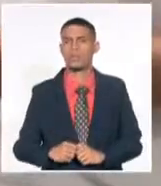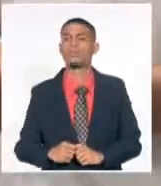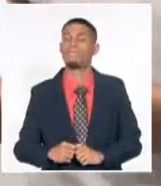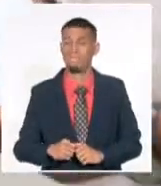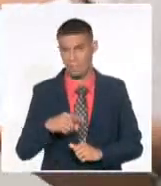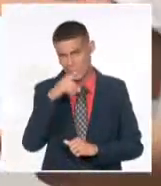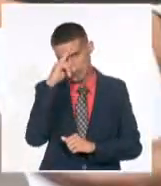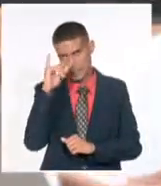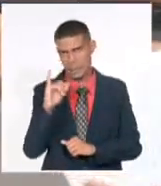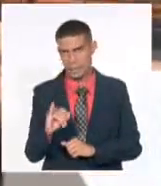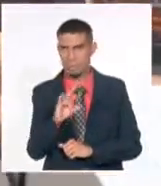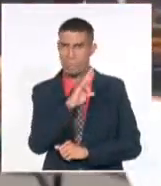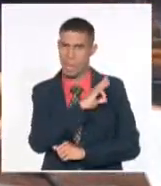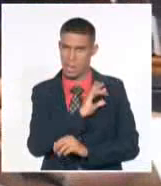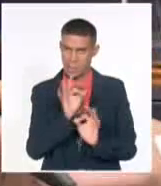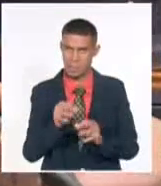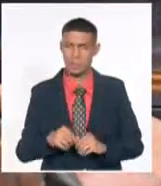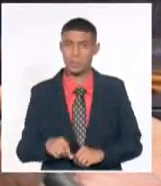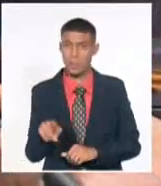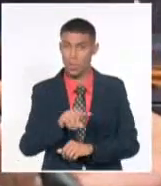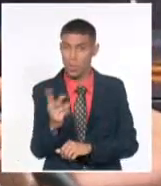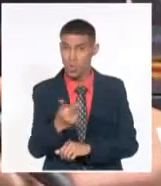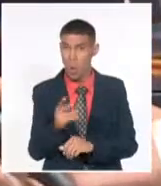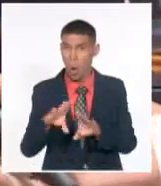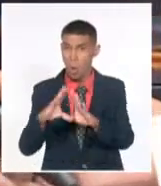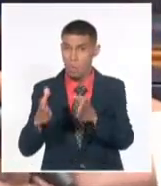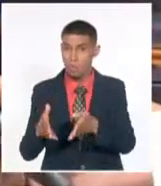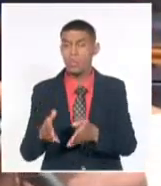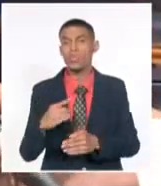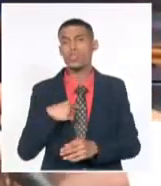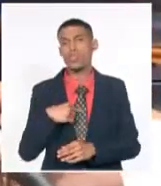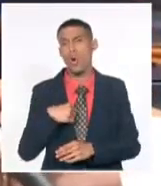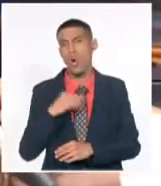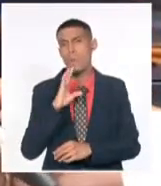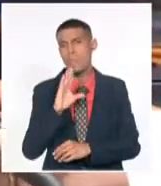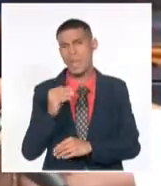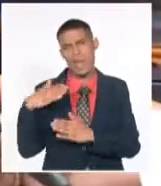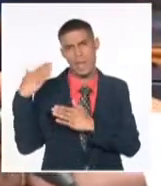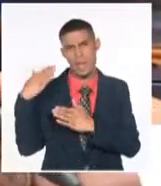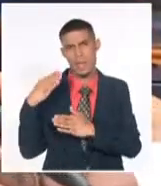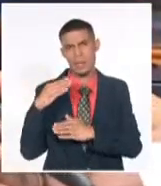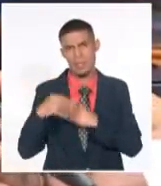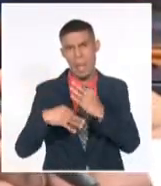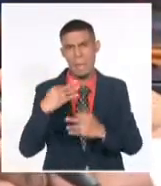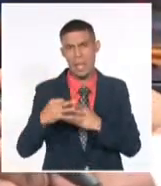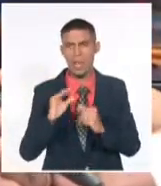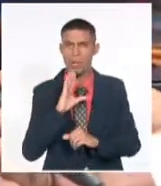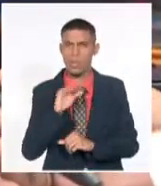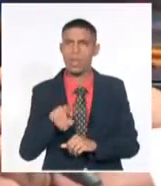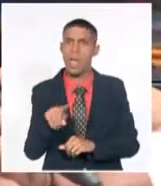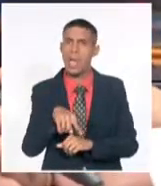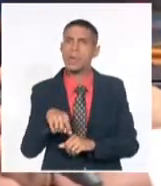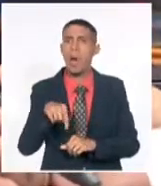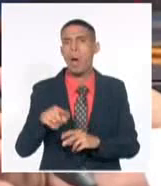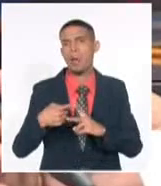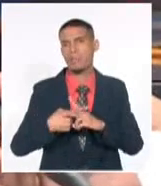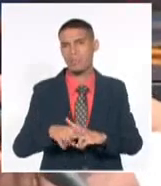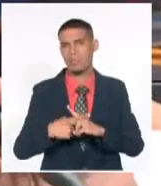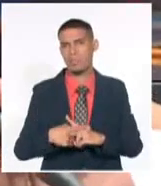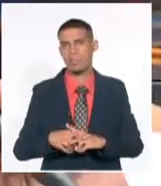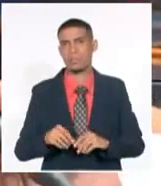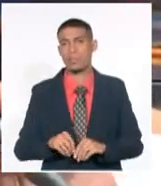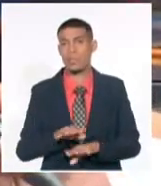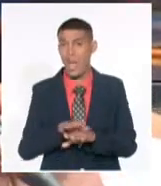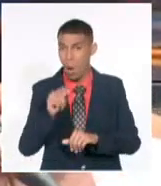unidades habíamos dicho que su incorporación iba a propiciar un incremento de la disponibilidad de la generación fíjese que incluso tenemos hoy